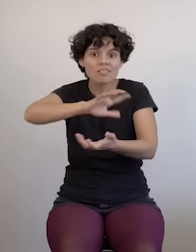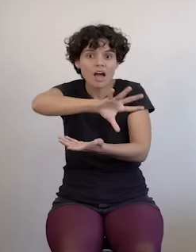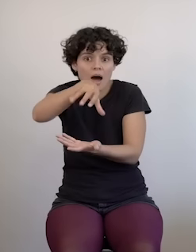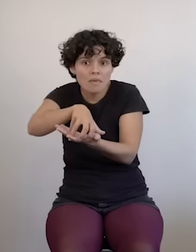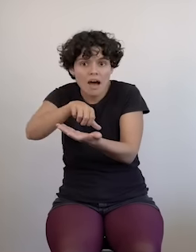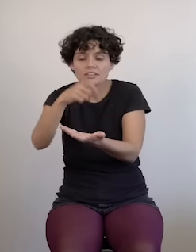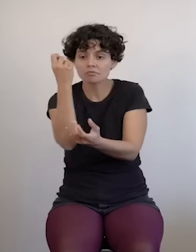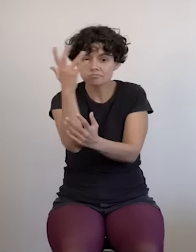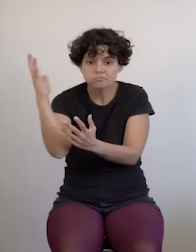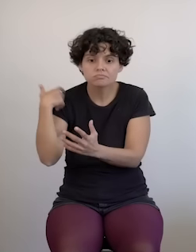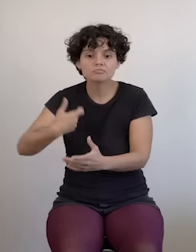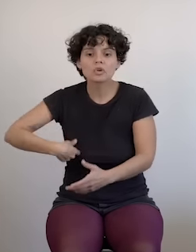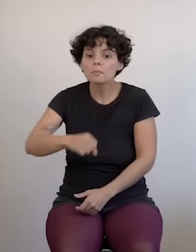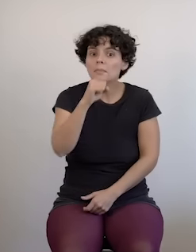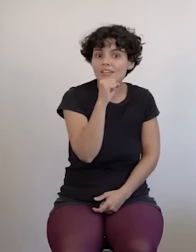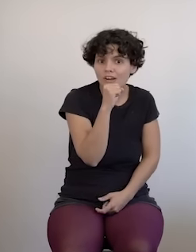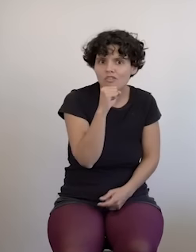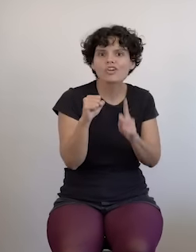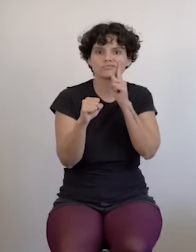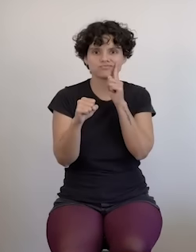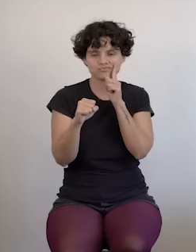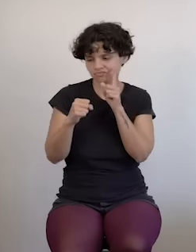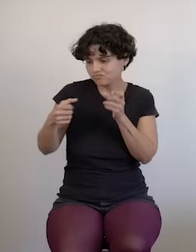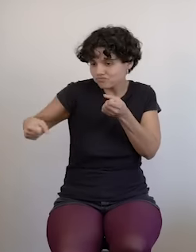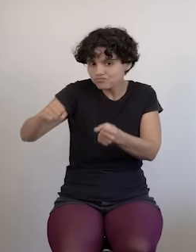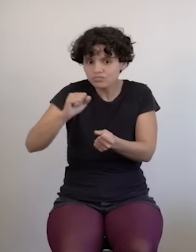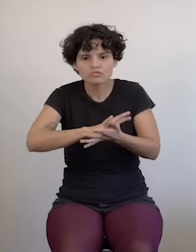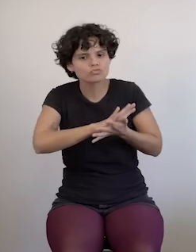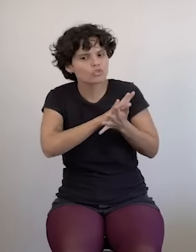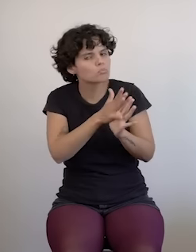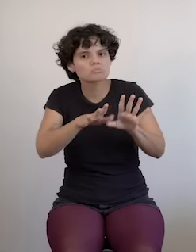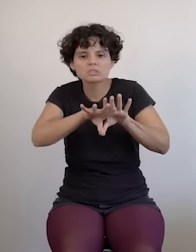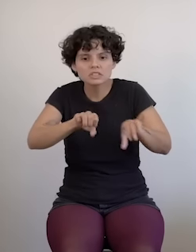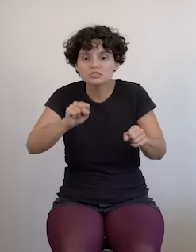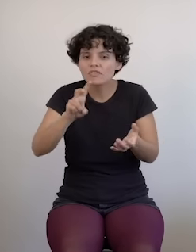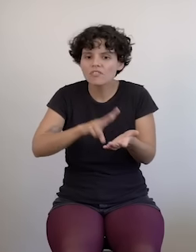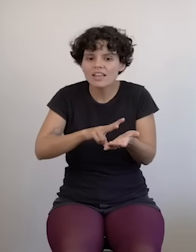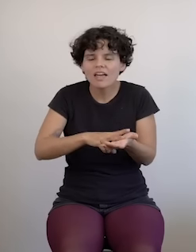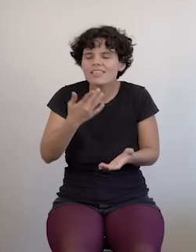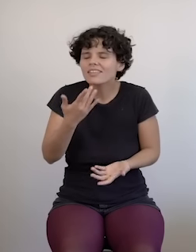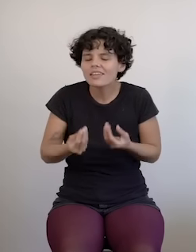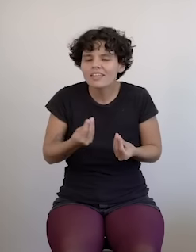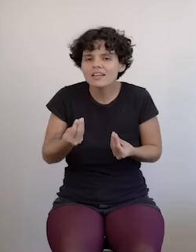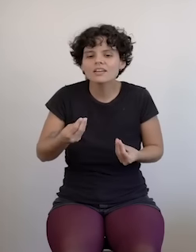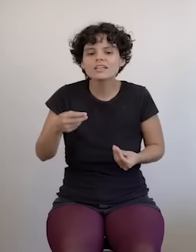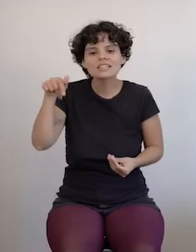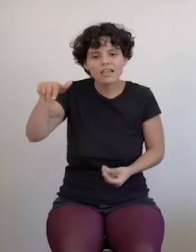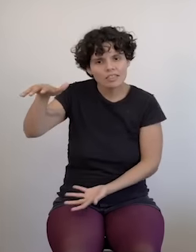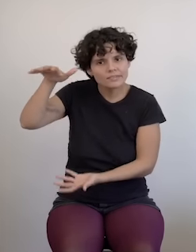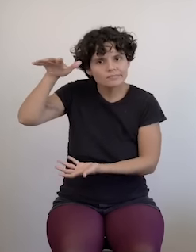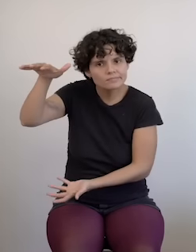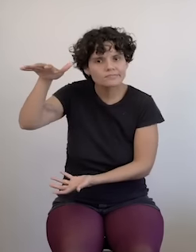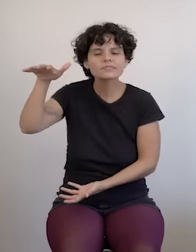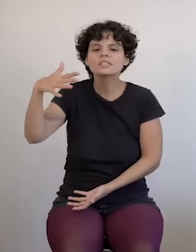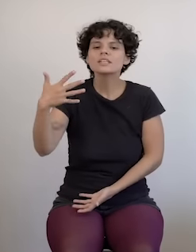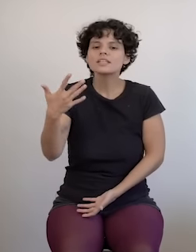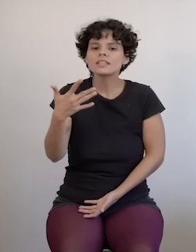Trae los micrófonos, todo. Bonito. Y la verdad es que lo que queremos hacer con este parlante